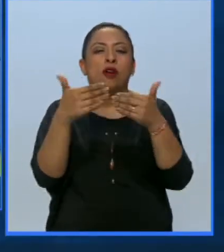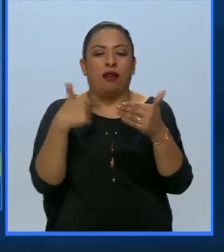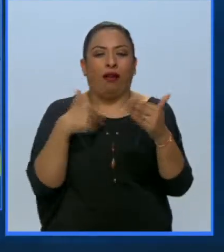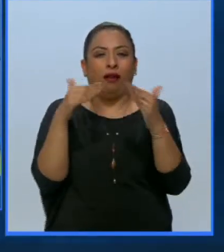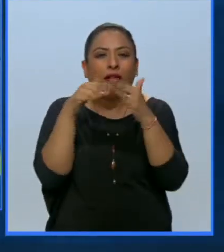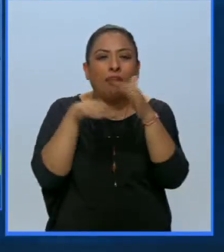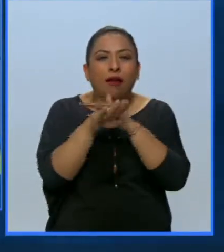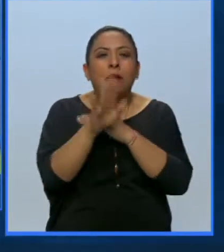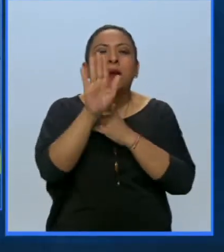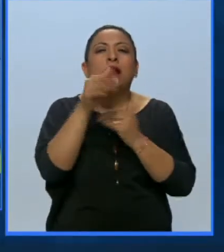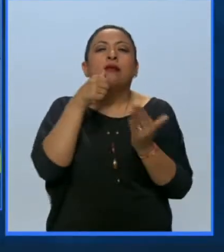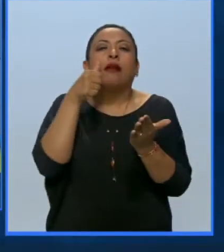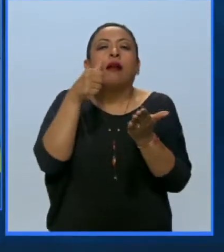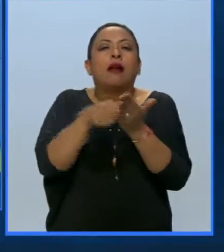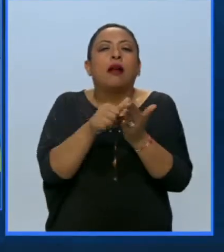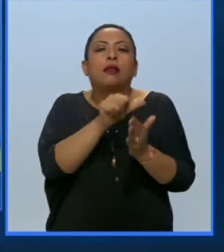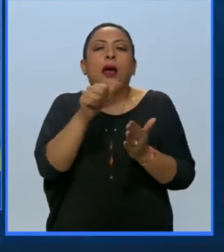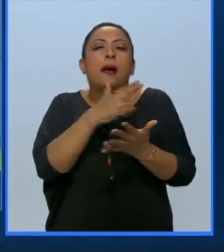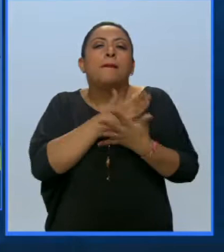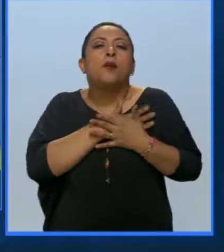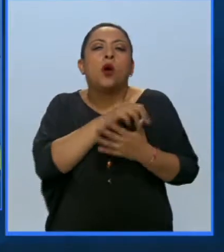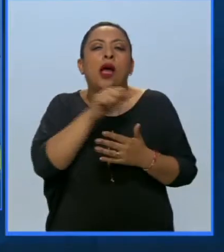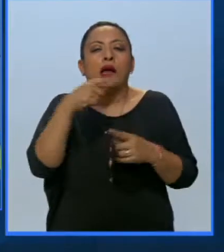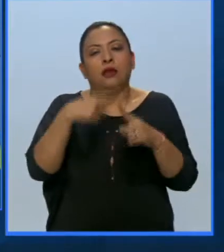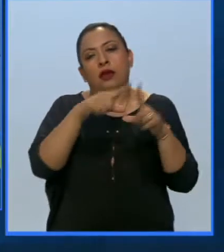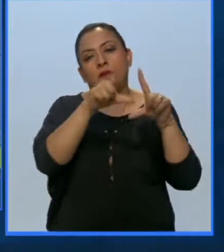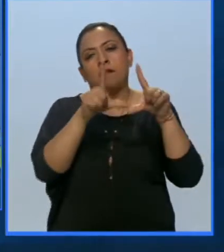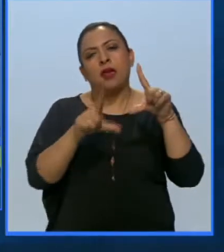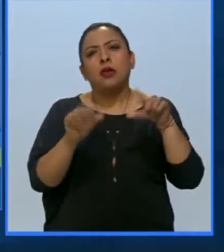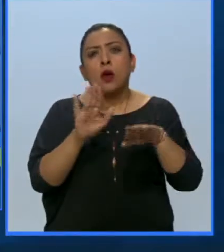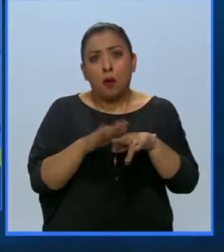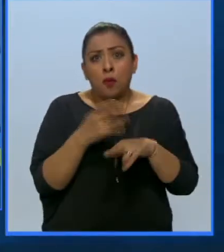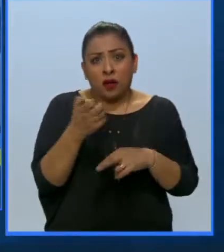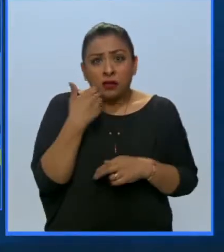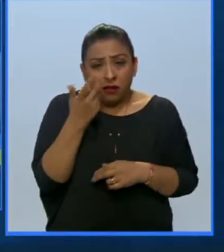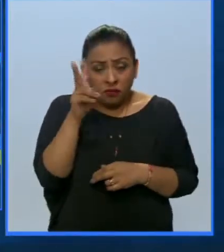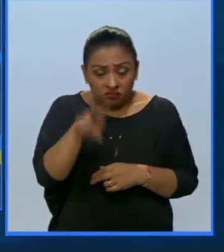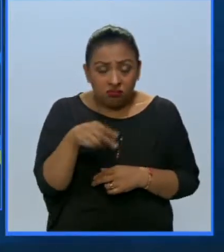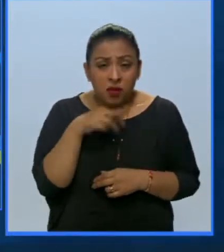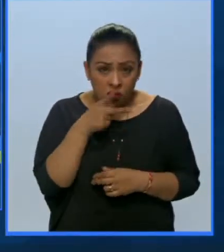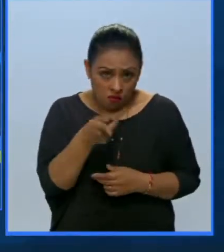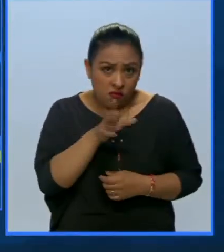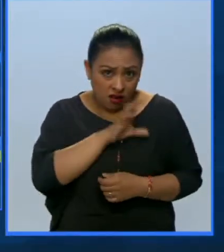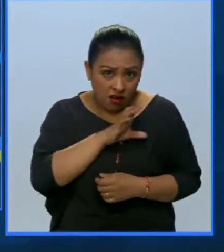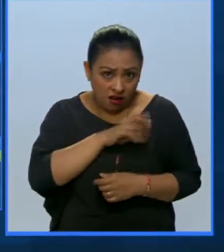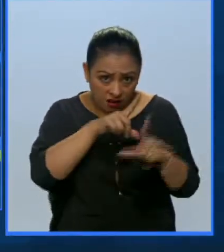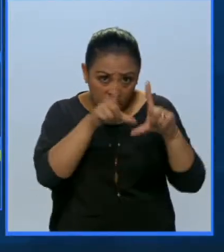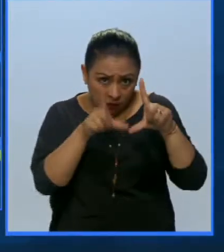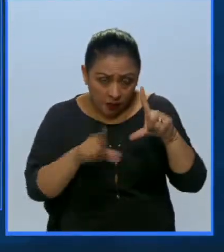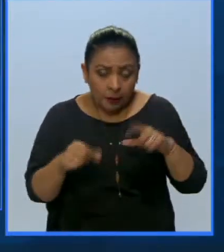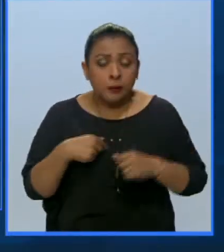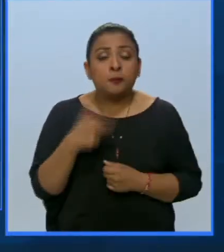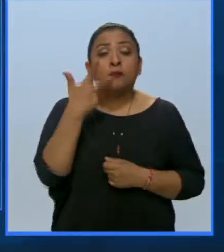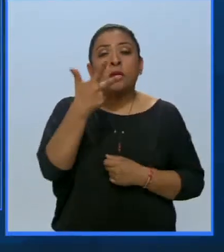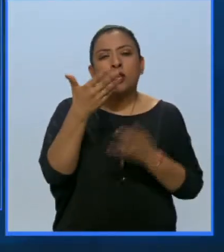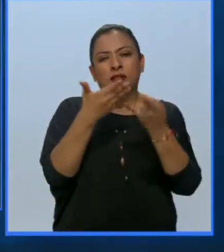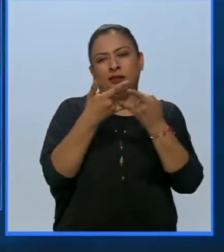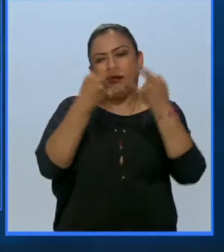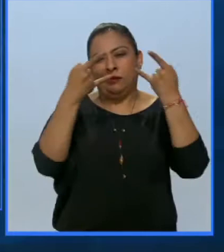me parece que es una carta de amor hacia nuestro país, porque por eso lo hacemos, porque nos preocupa y porque lo queremos. Son 8 momentos